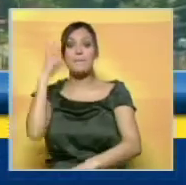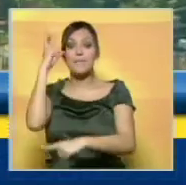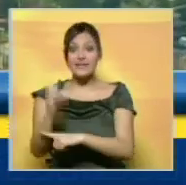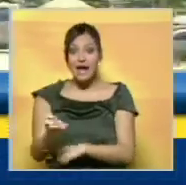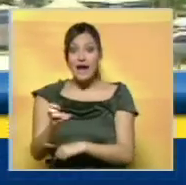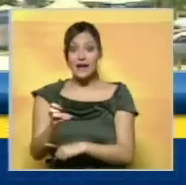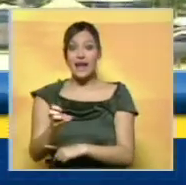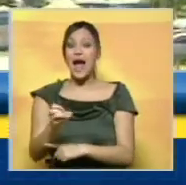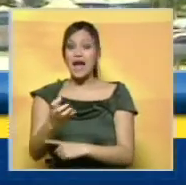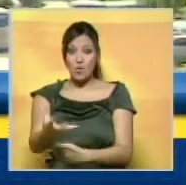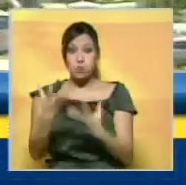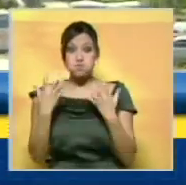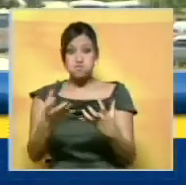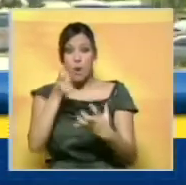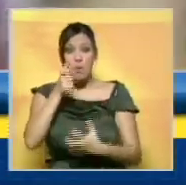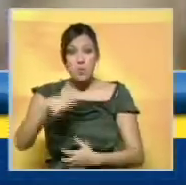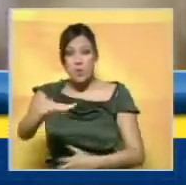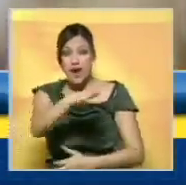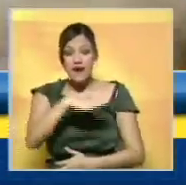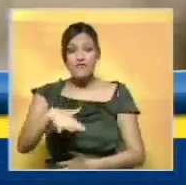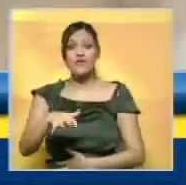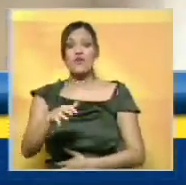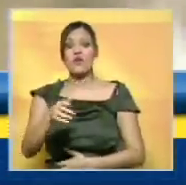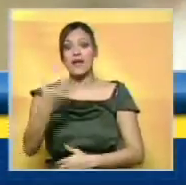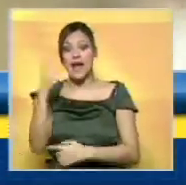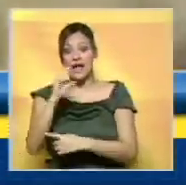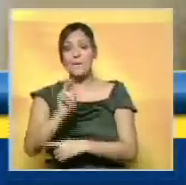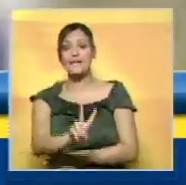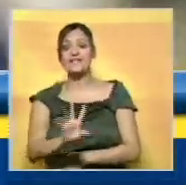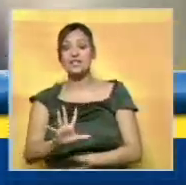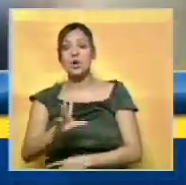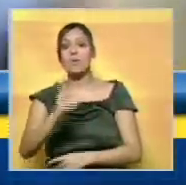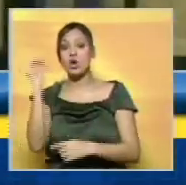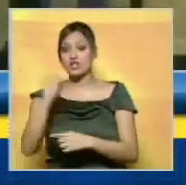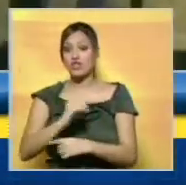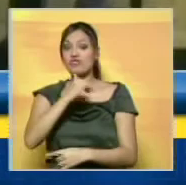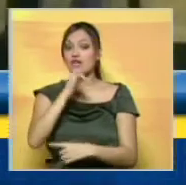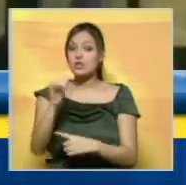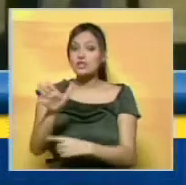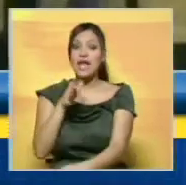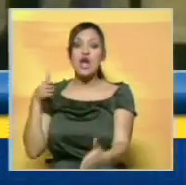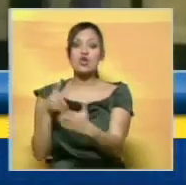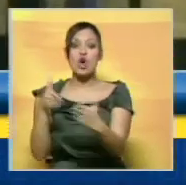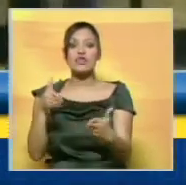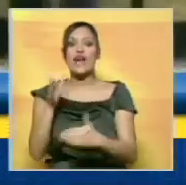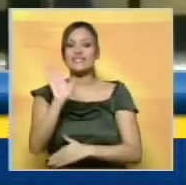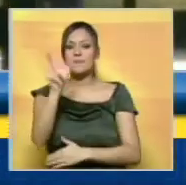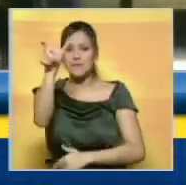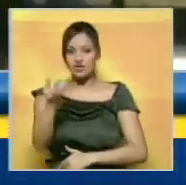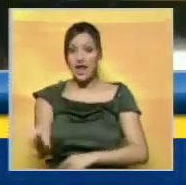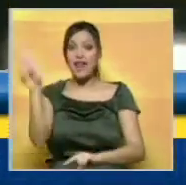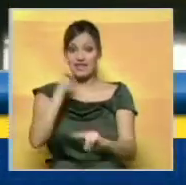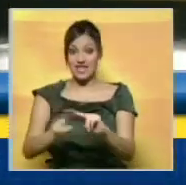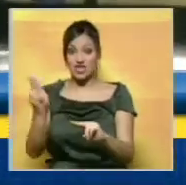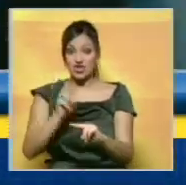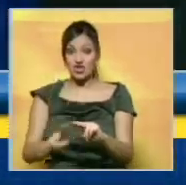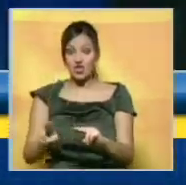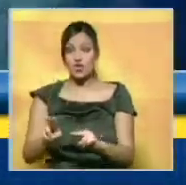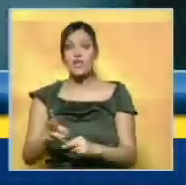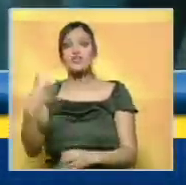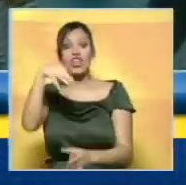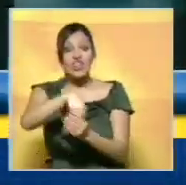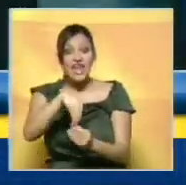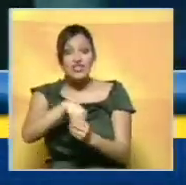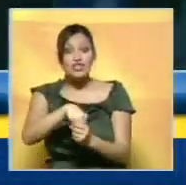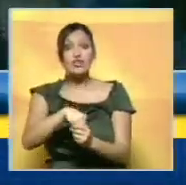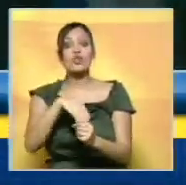zona populosa de Caracas, un 25% de las denuncias que llegan en contra de la integridad personal de los niños son dentro